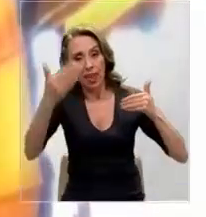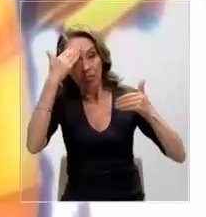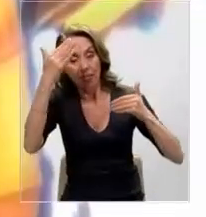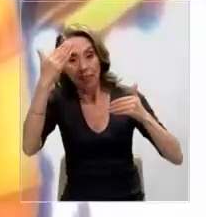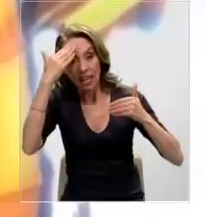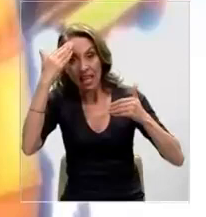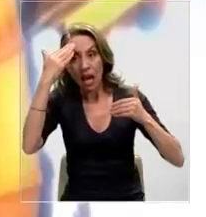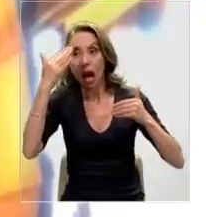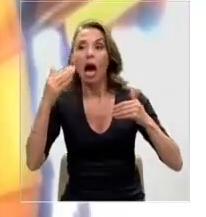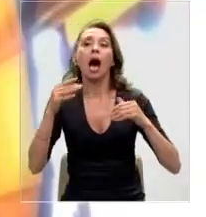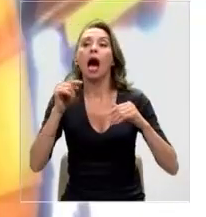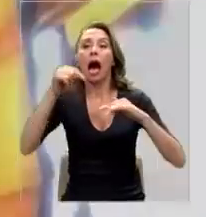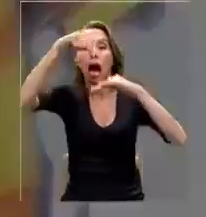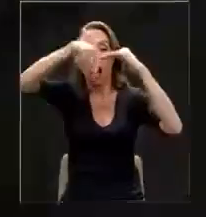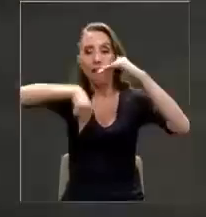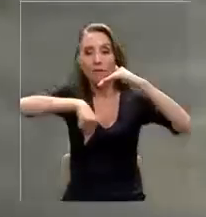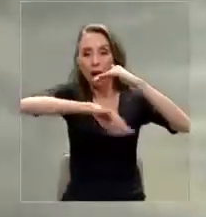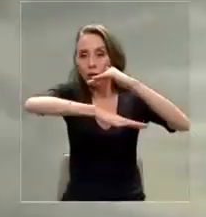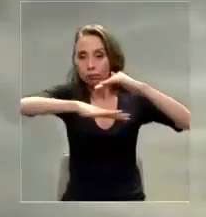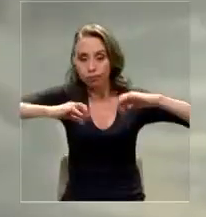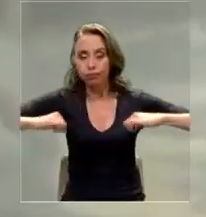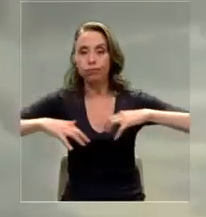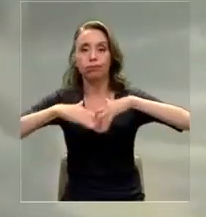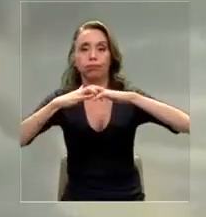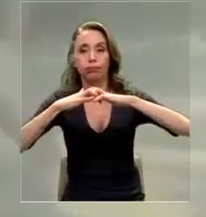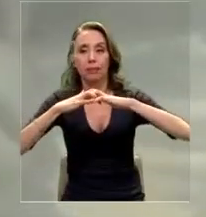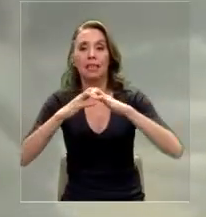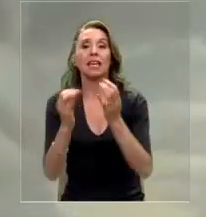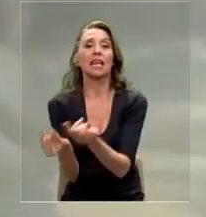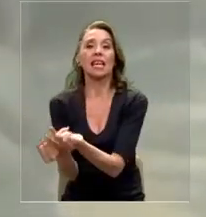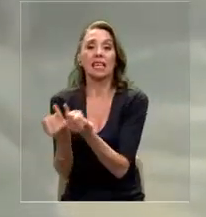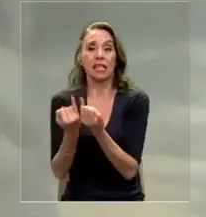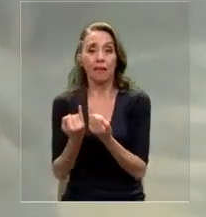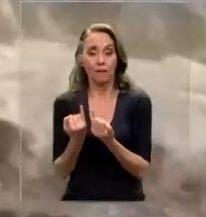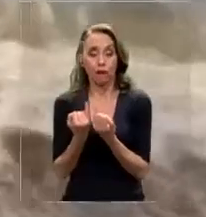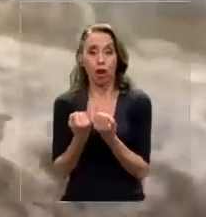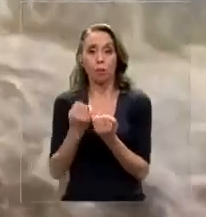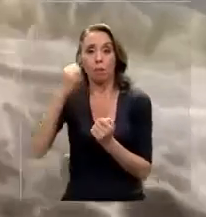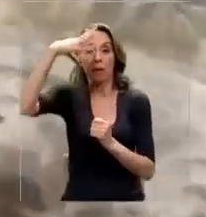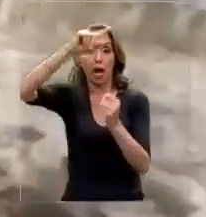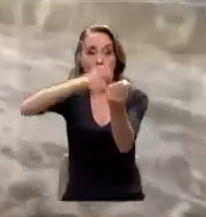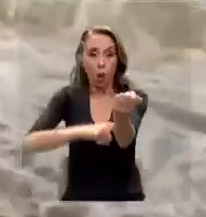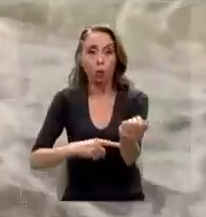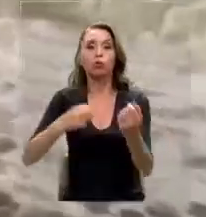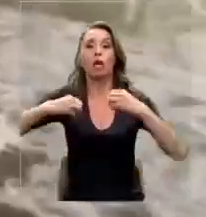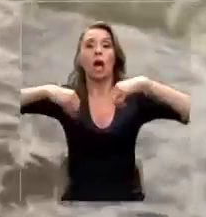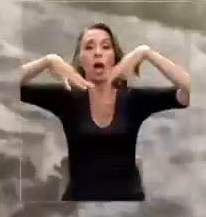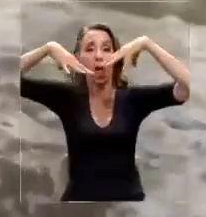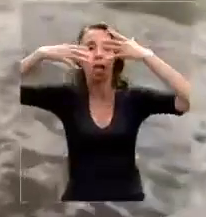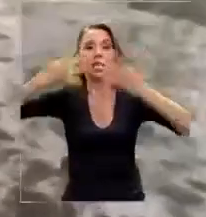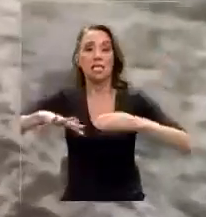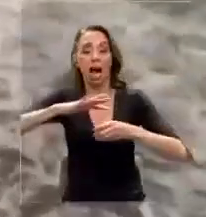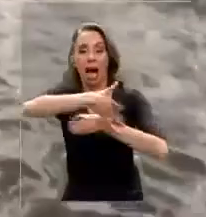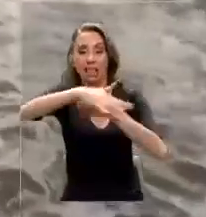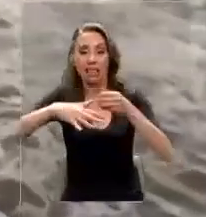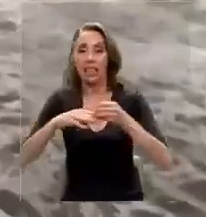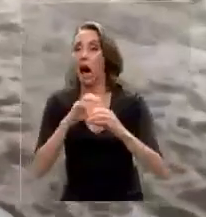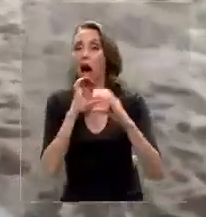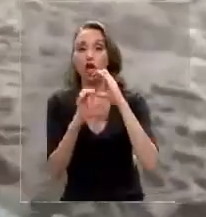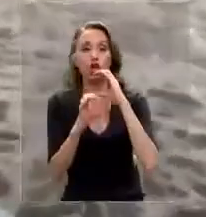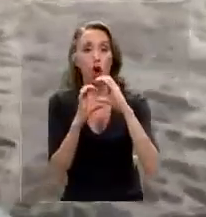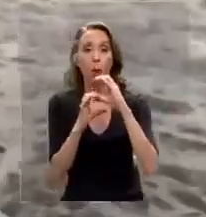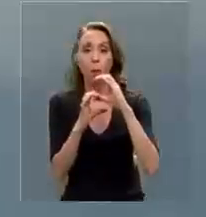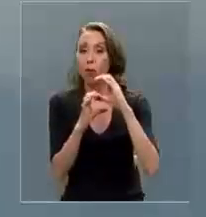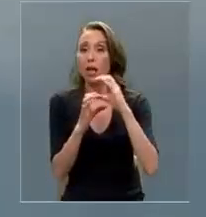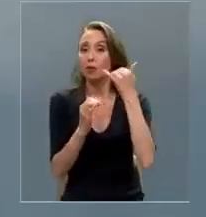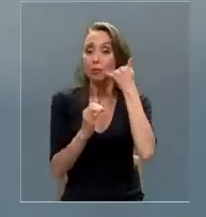tener un ecosistema consolidado. Pese a los reportes que indican que la electricidad ya volvió a la isla, lo cierto es que la comunicación aún